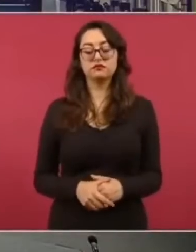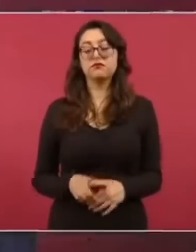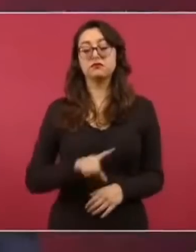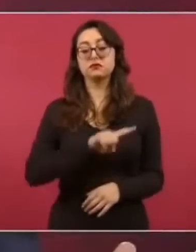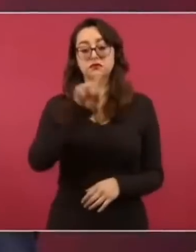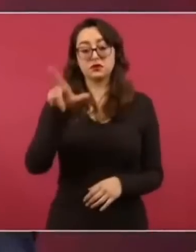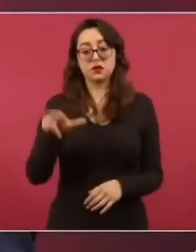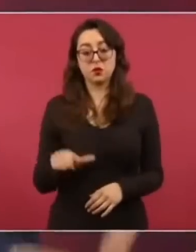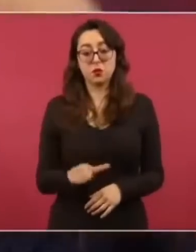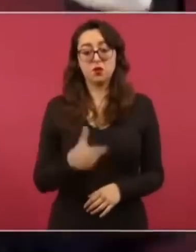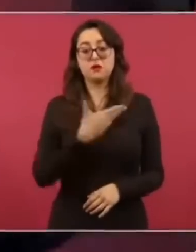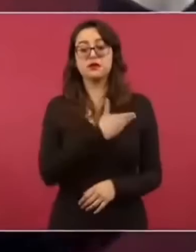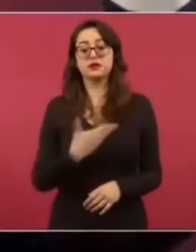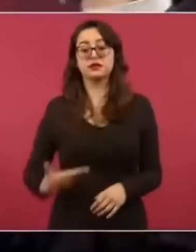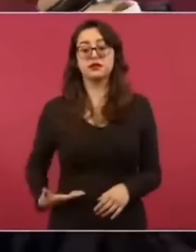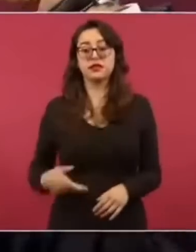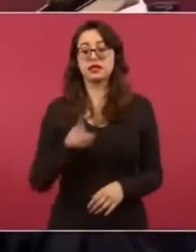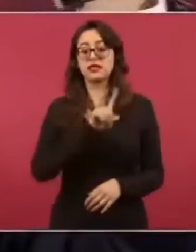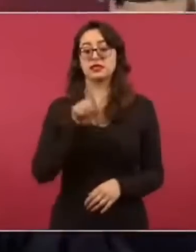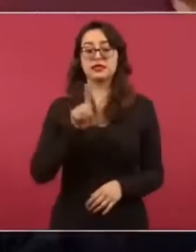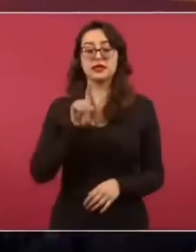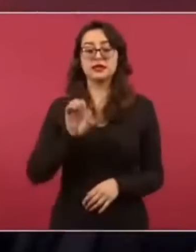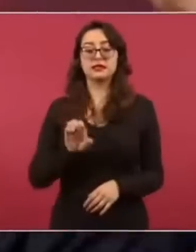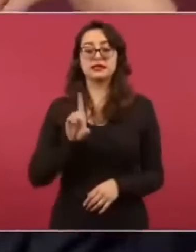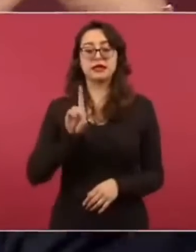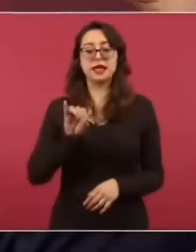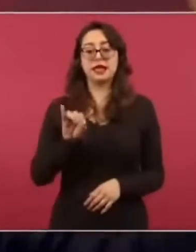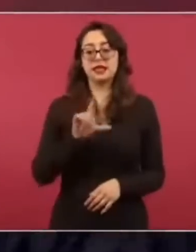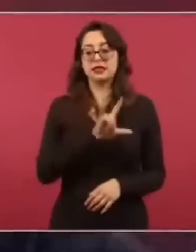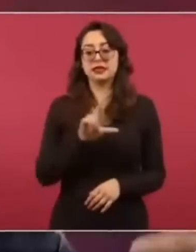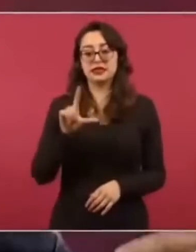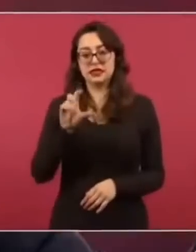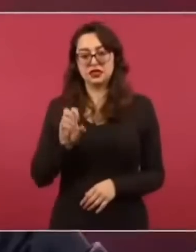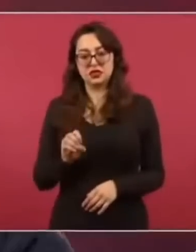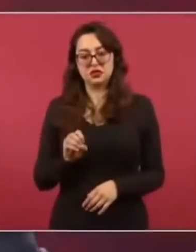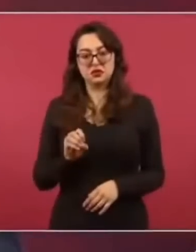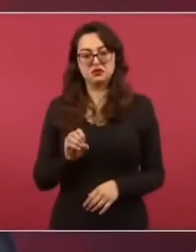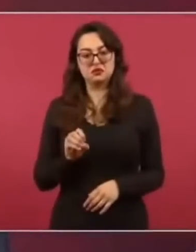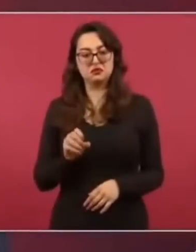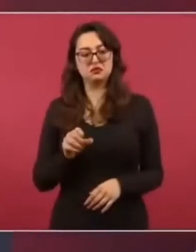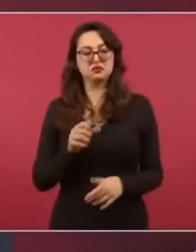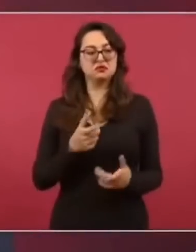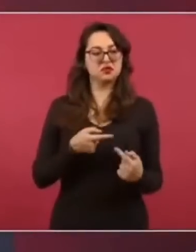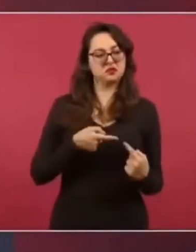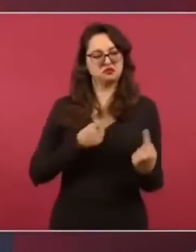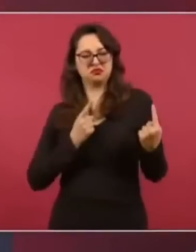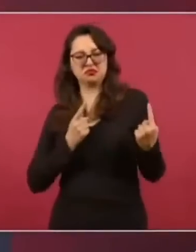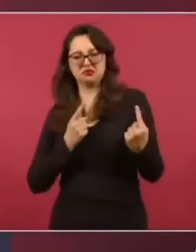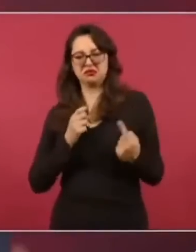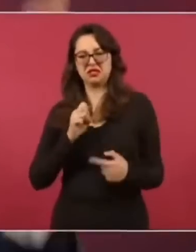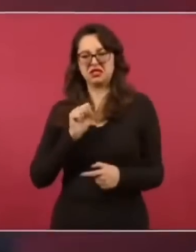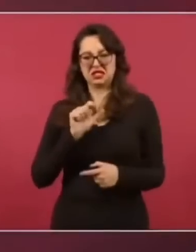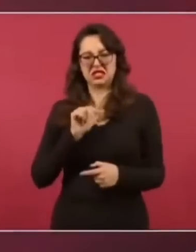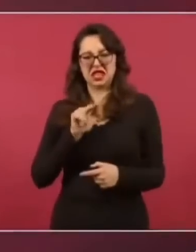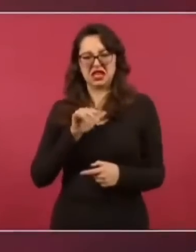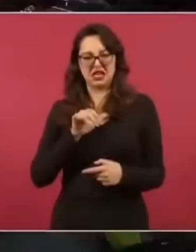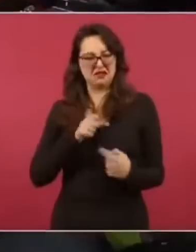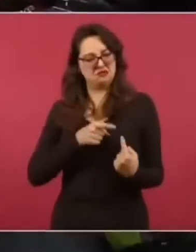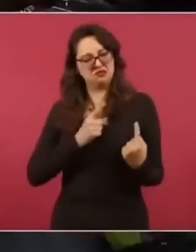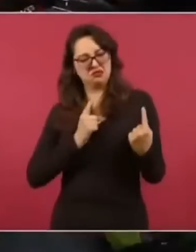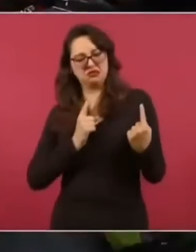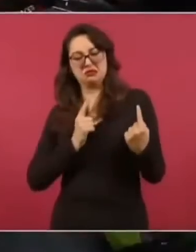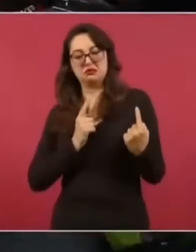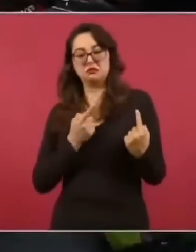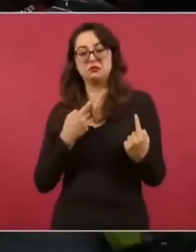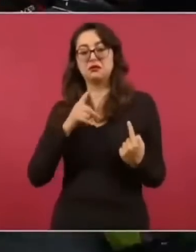Zedillo? A pesar de enemistarse con Salinas. Pues lo